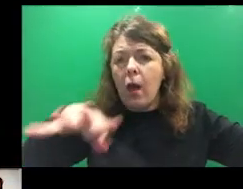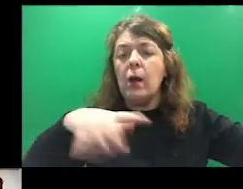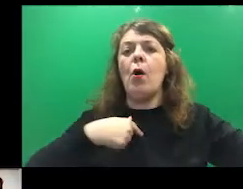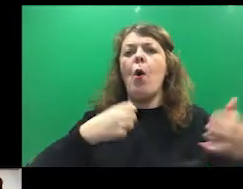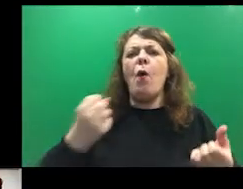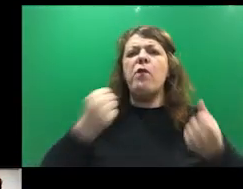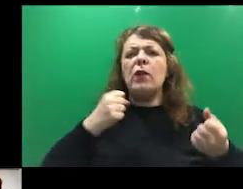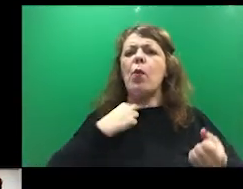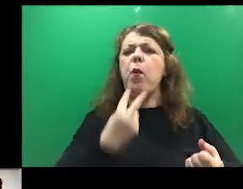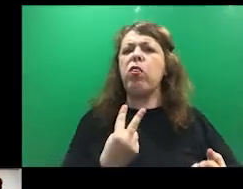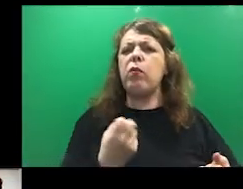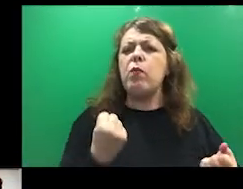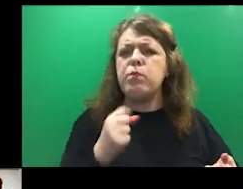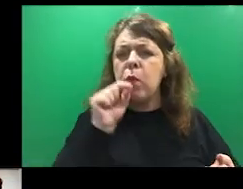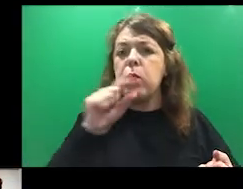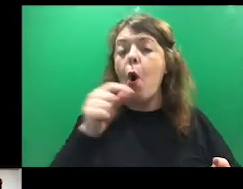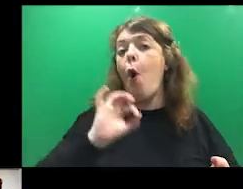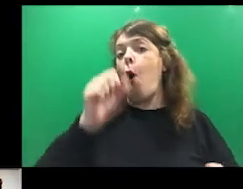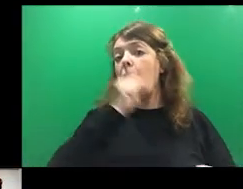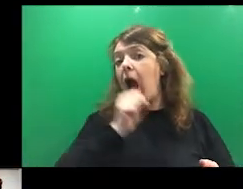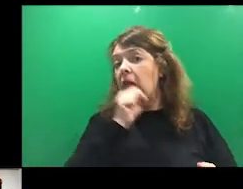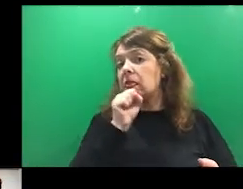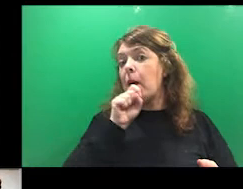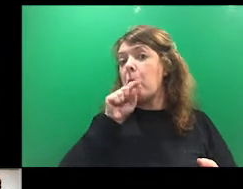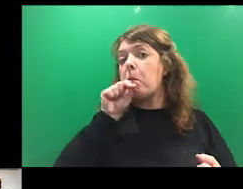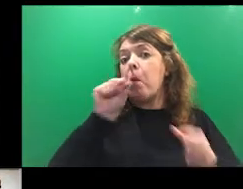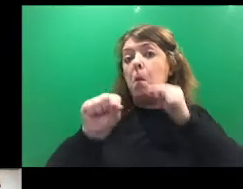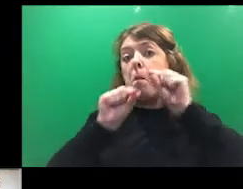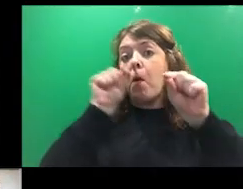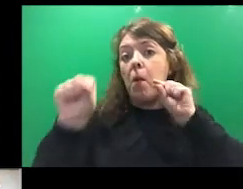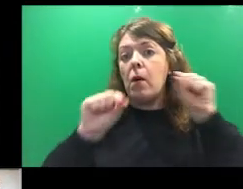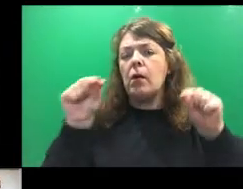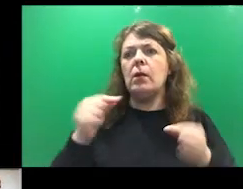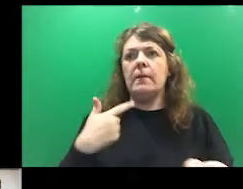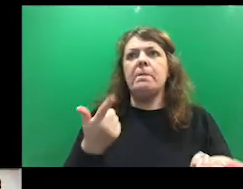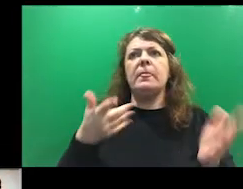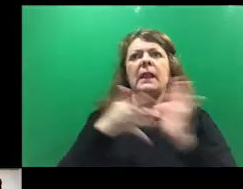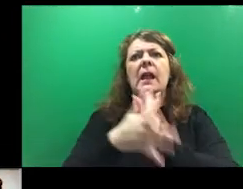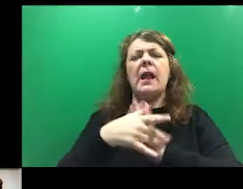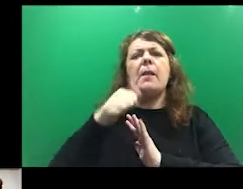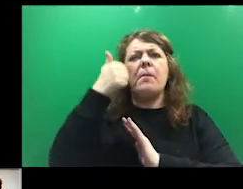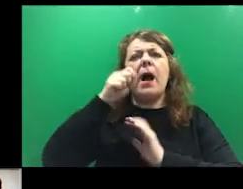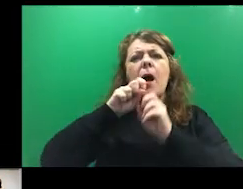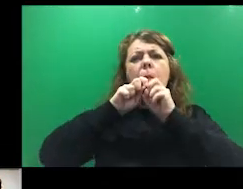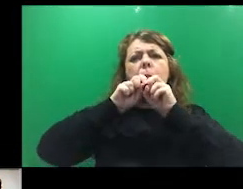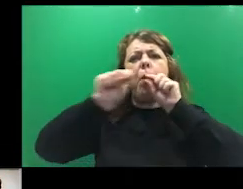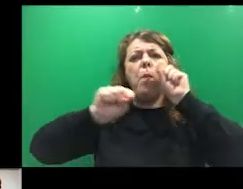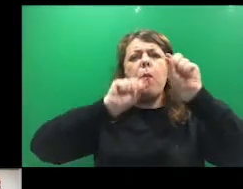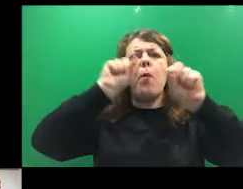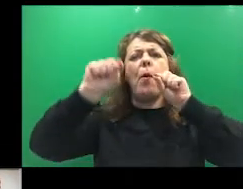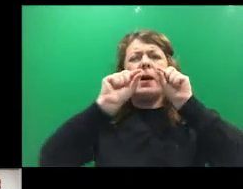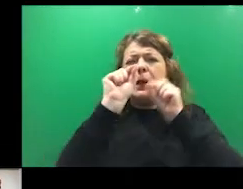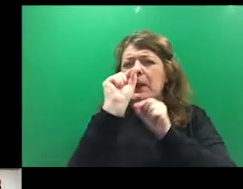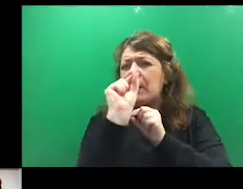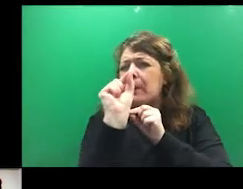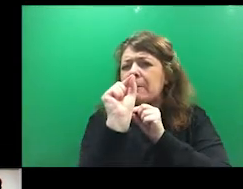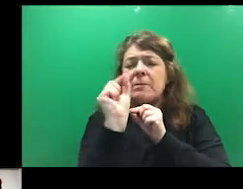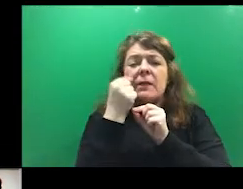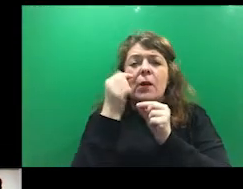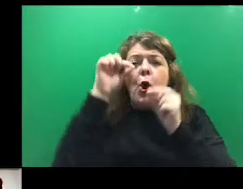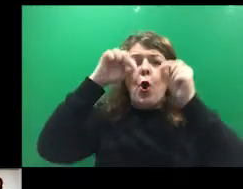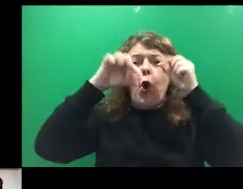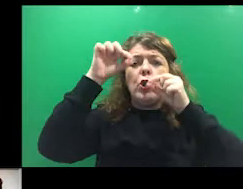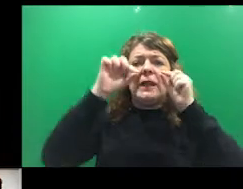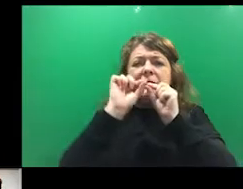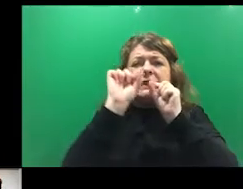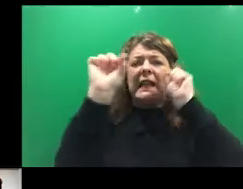cuando tosemos, cuando hablamos fuerte o cuando cantamos. Cuando hacemos todas estas cosas, expulsamos todavía más